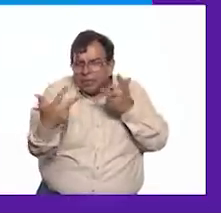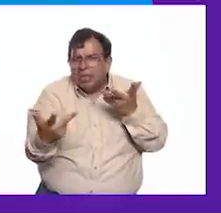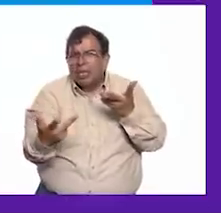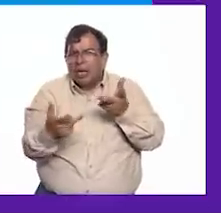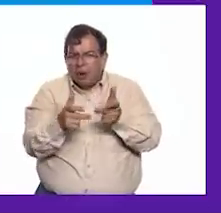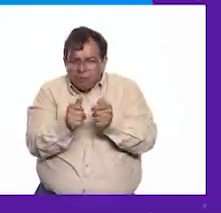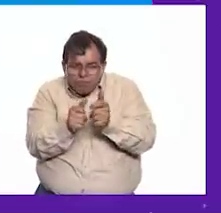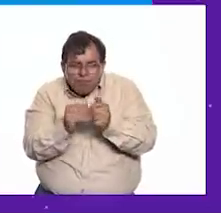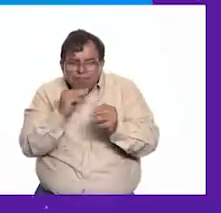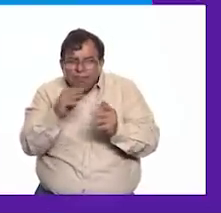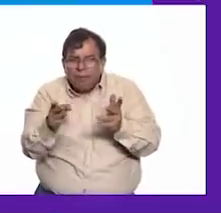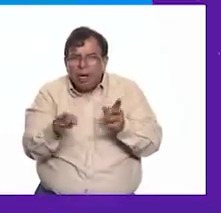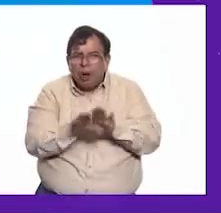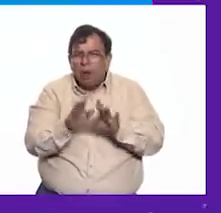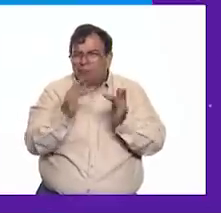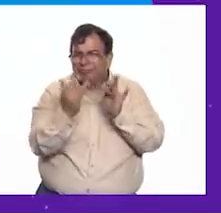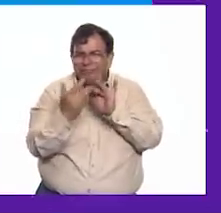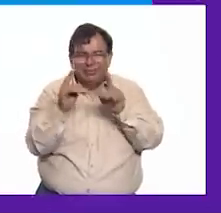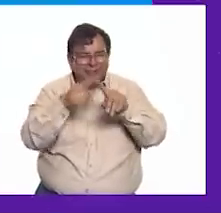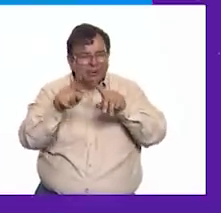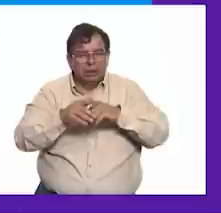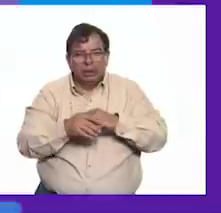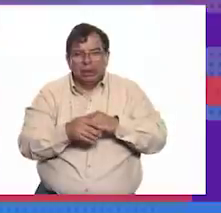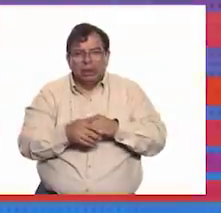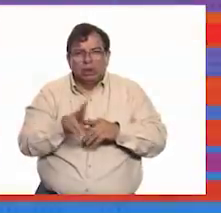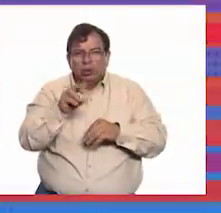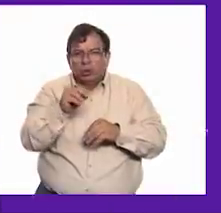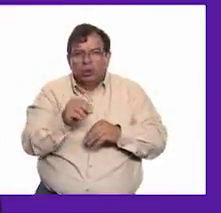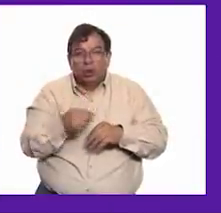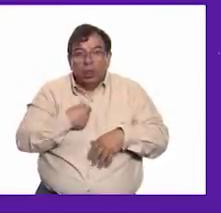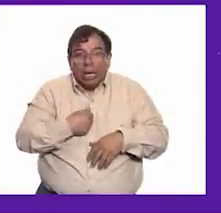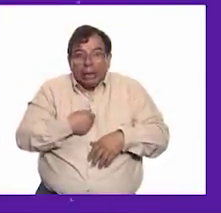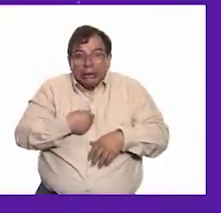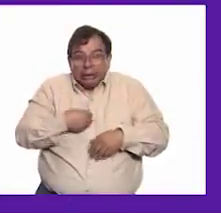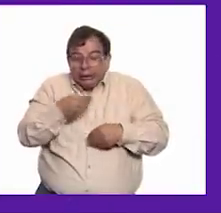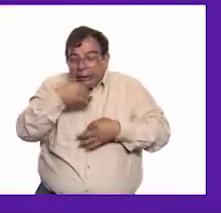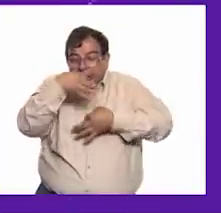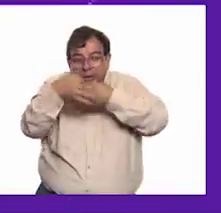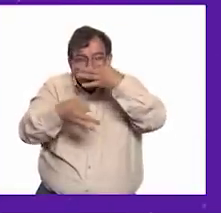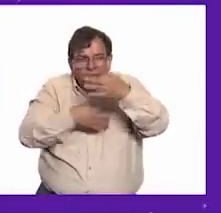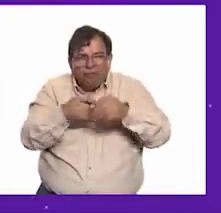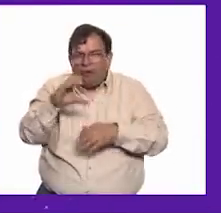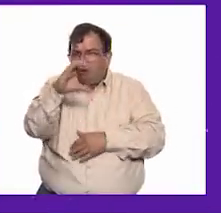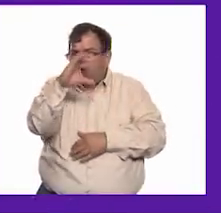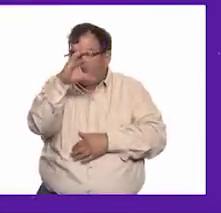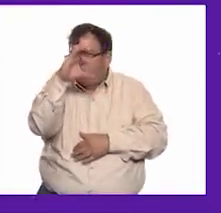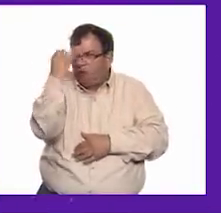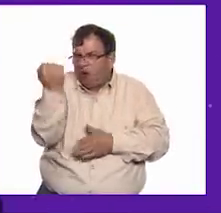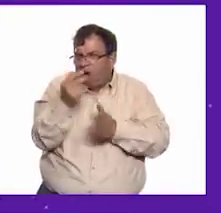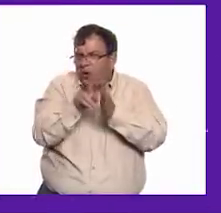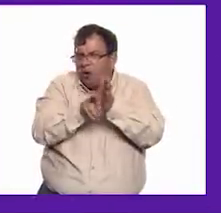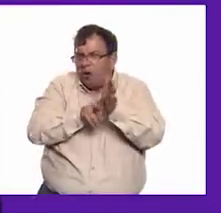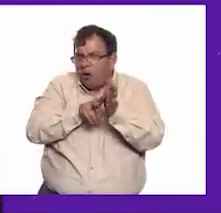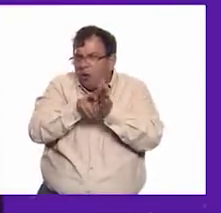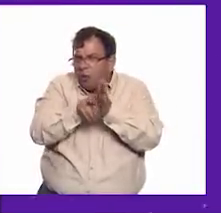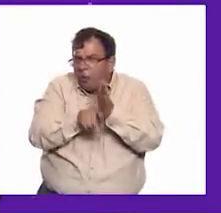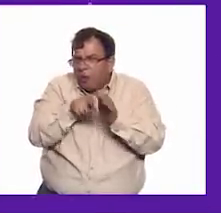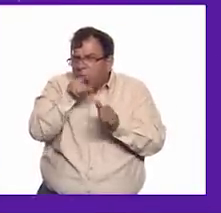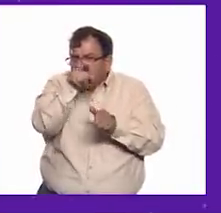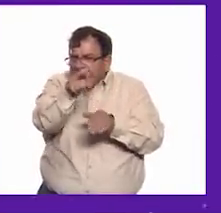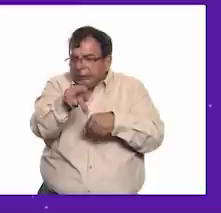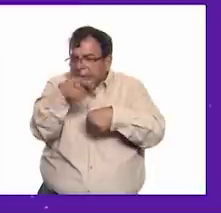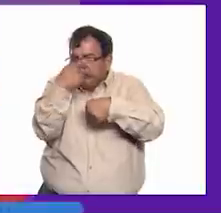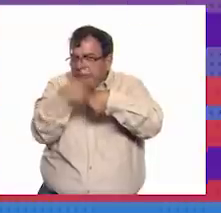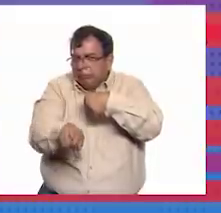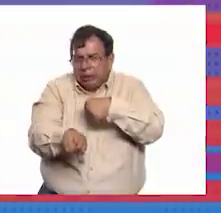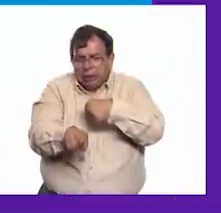mensajería instantánea o redes sociales, nunca debes compartir información, fotografías o videos que puedan poner en riesgo